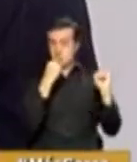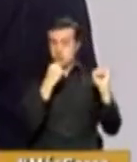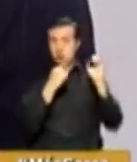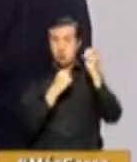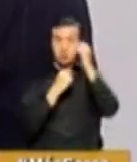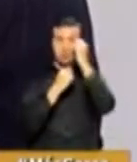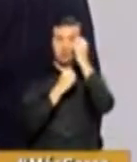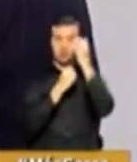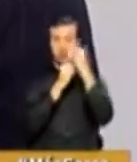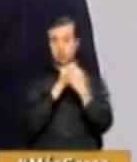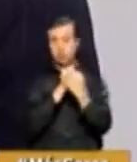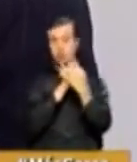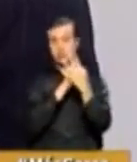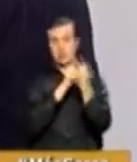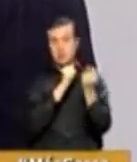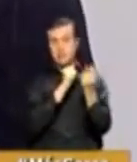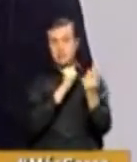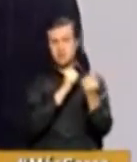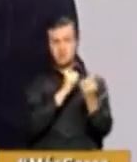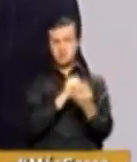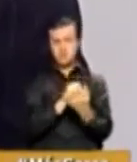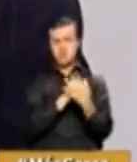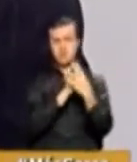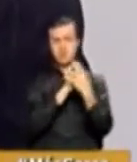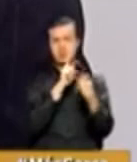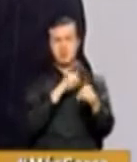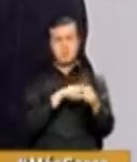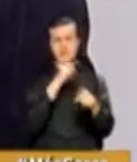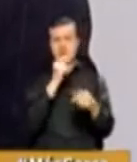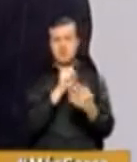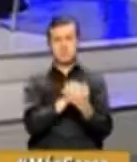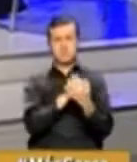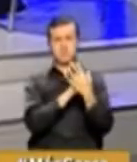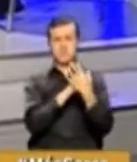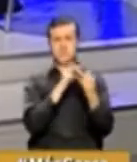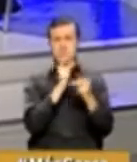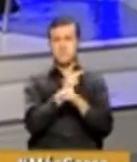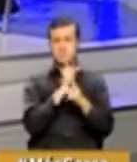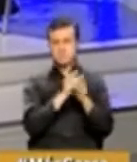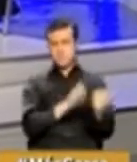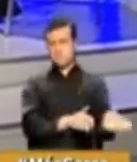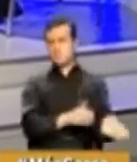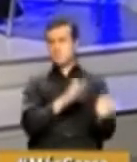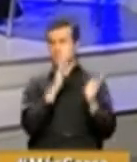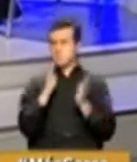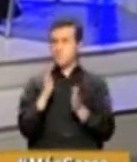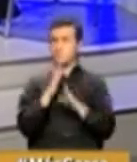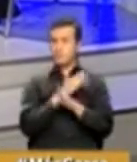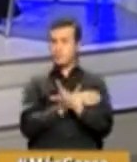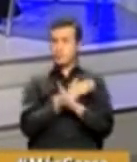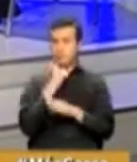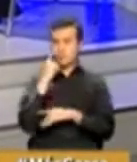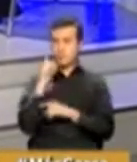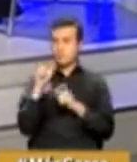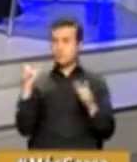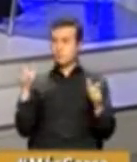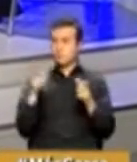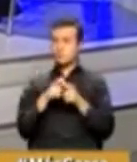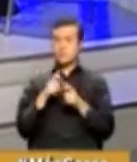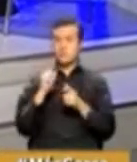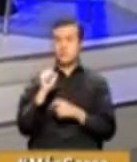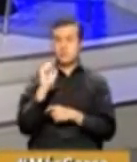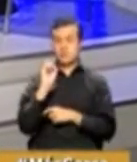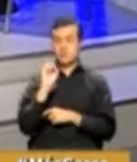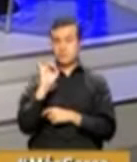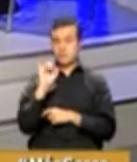esa catarata, pero rápido. Fue en increíble. Poco tiempo. Fue muy rápido. Vamos a escuchar también, antes de escuchar a nuestro especialista, a